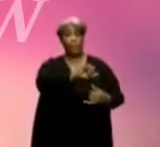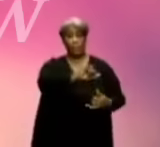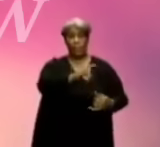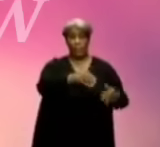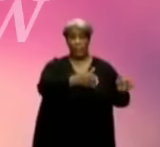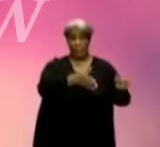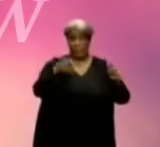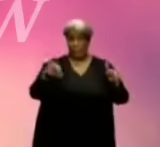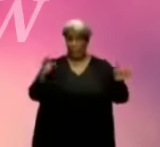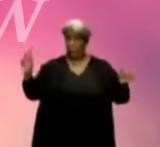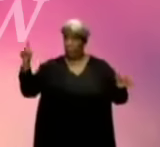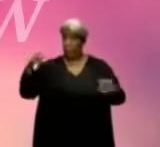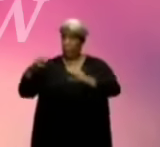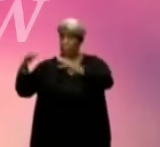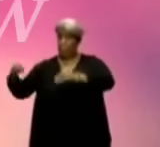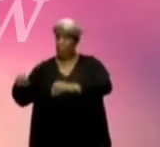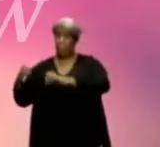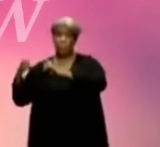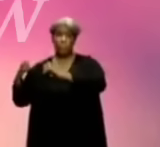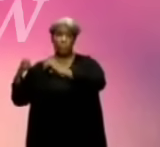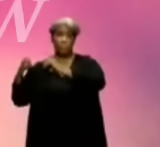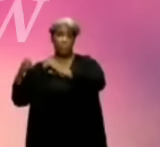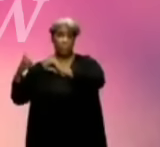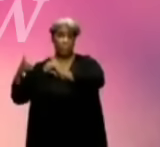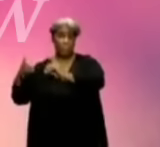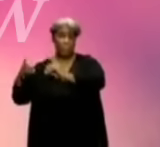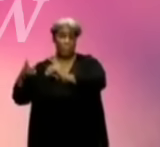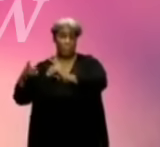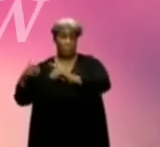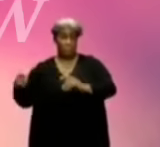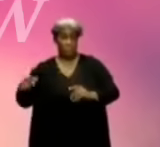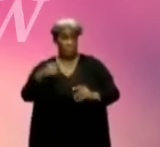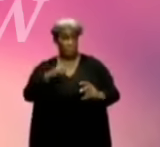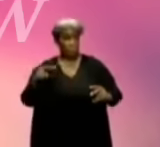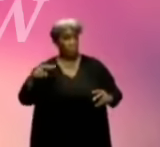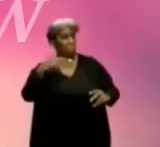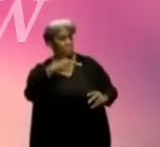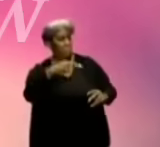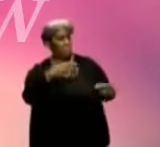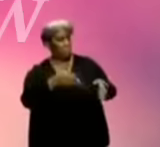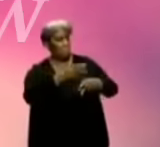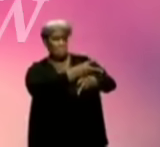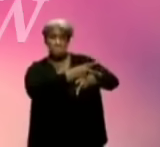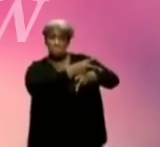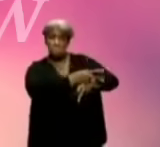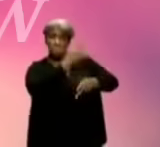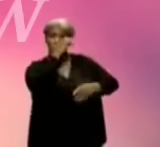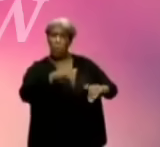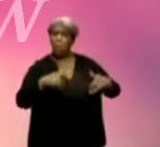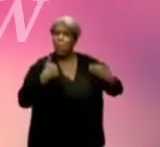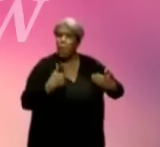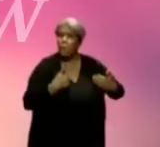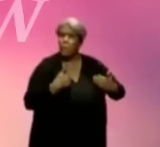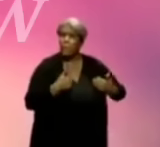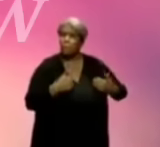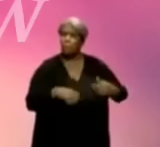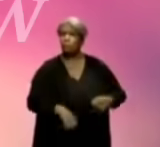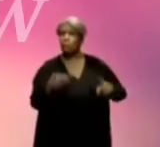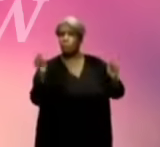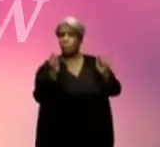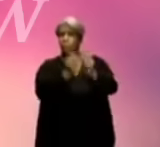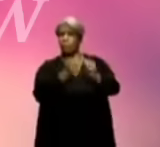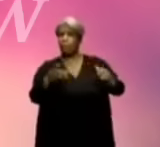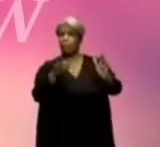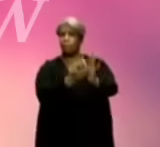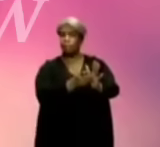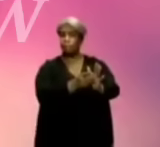Ministerio de Educación, porque es una educación preuniversitaria, es una educación de jóvenes en condiciones especiales. No solamente aquí tenemos en el